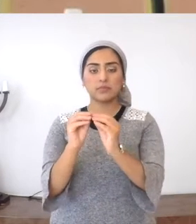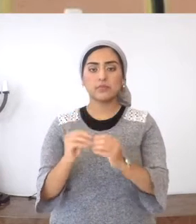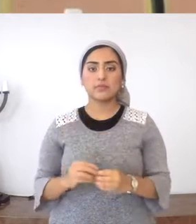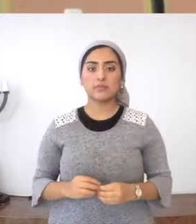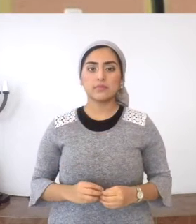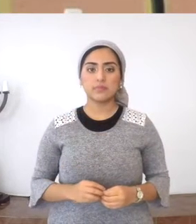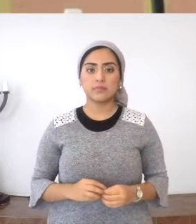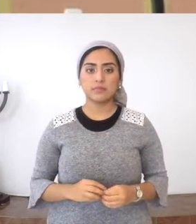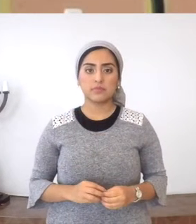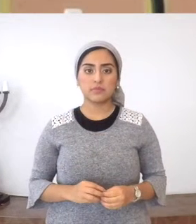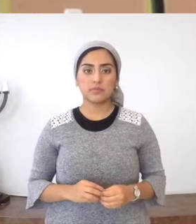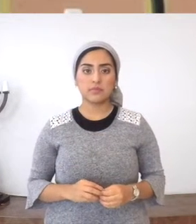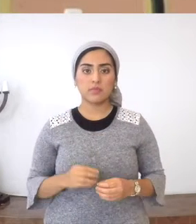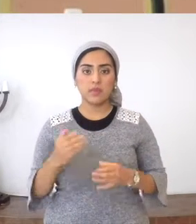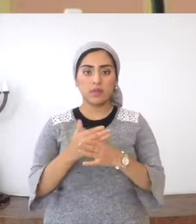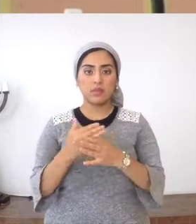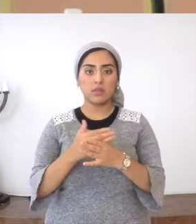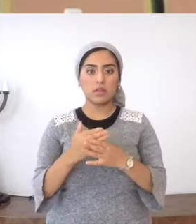junta especial